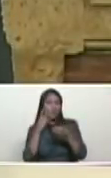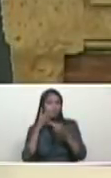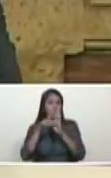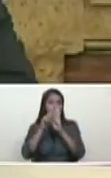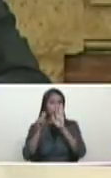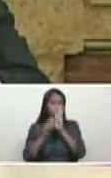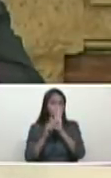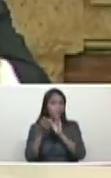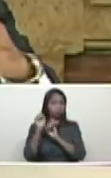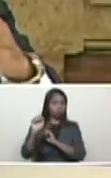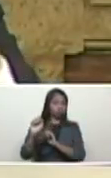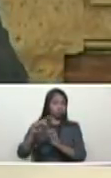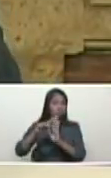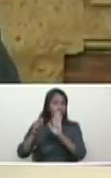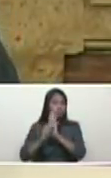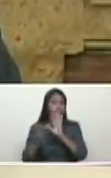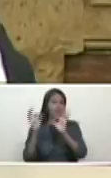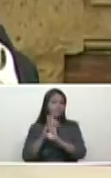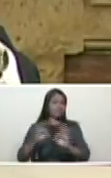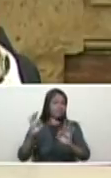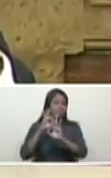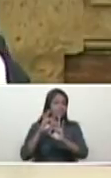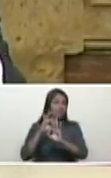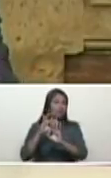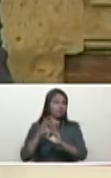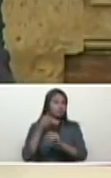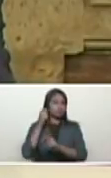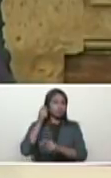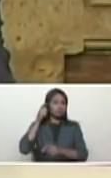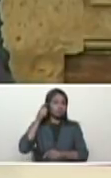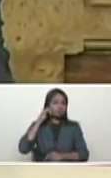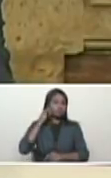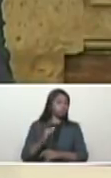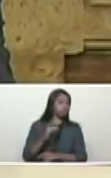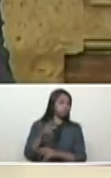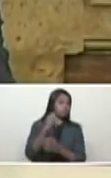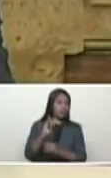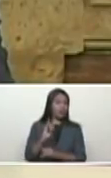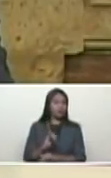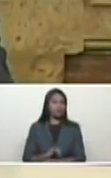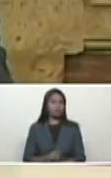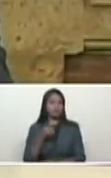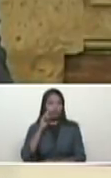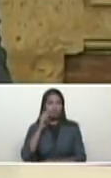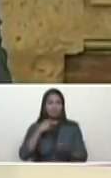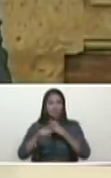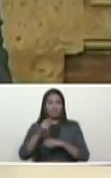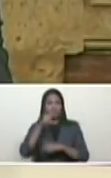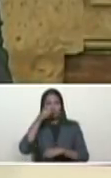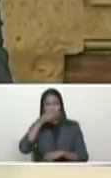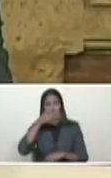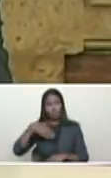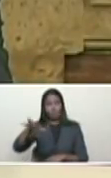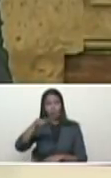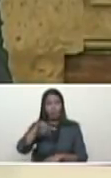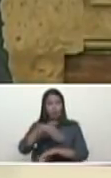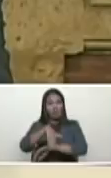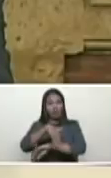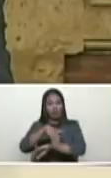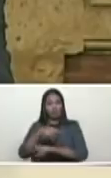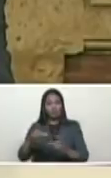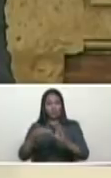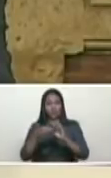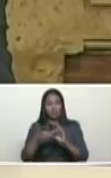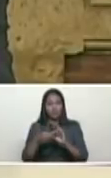contra la constitución nada sentencia firme que debe defender nuestro pueblo en las calles y la unión